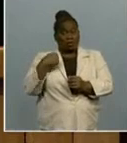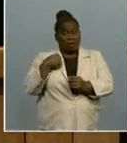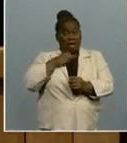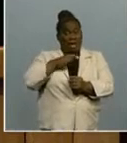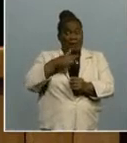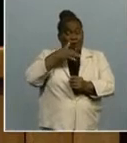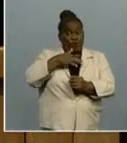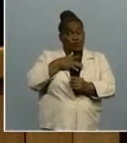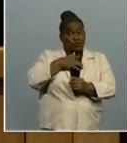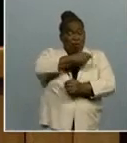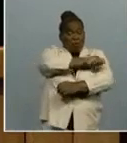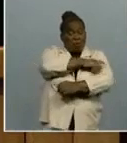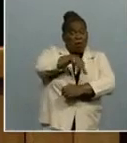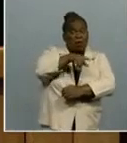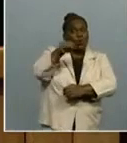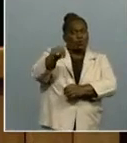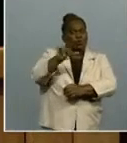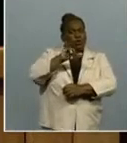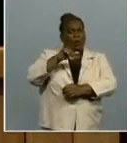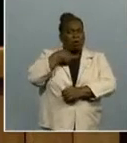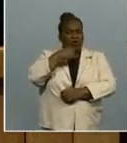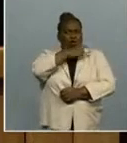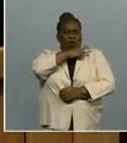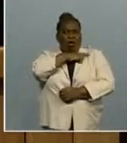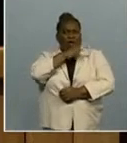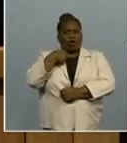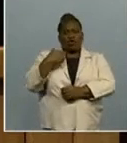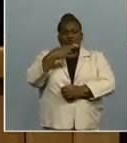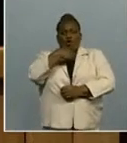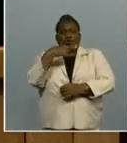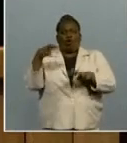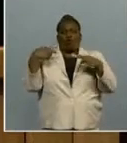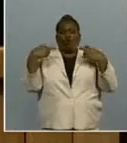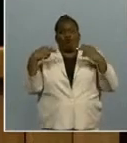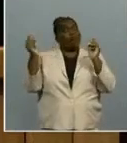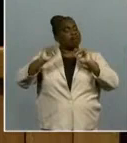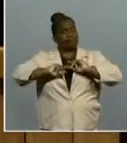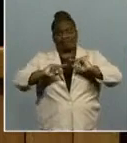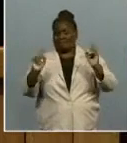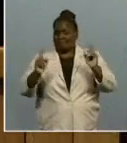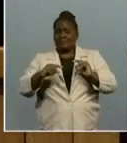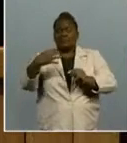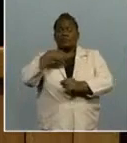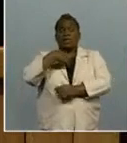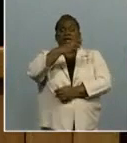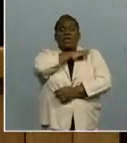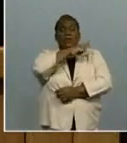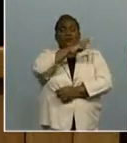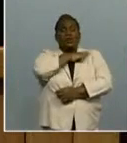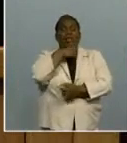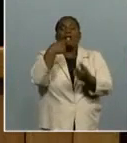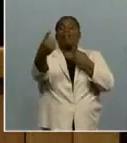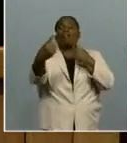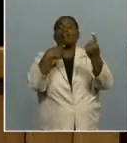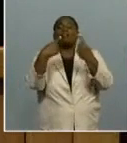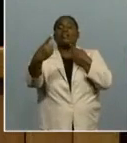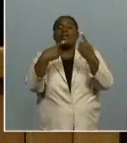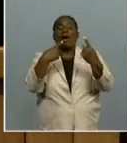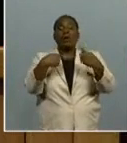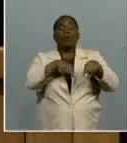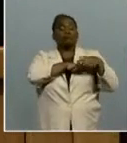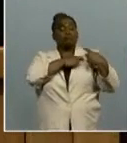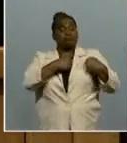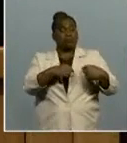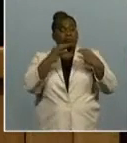anteponiendo en nosotros al yo tienen la responsabilidad de dialogar sinceramente de corazón